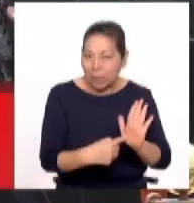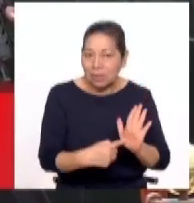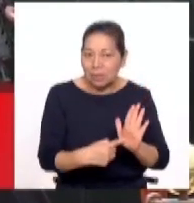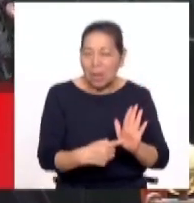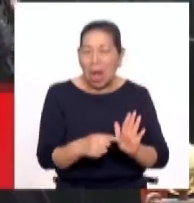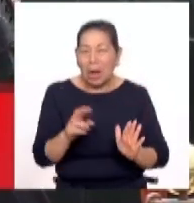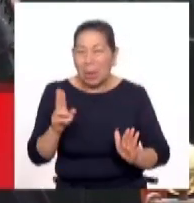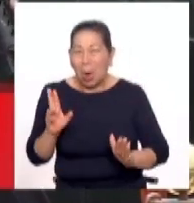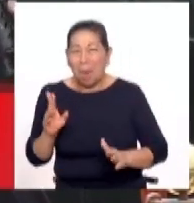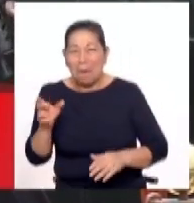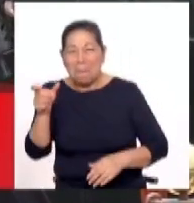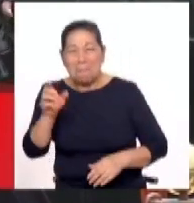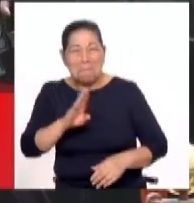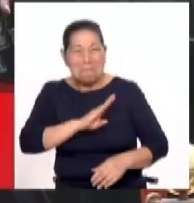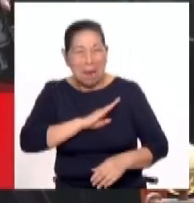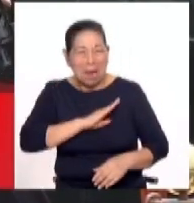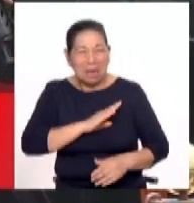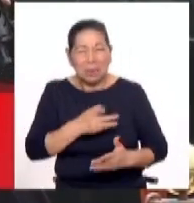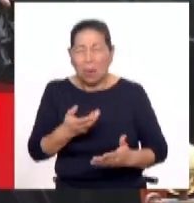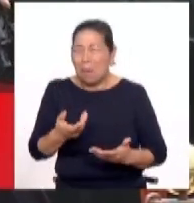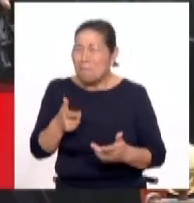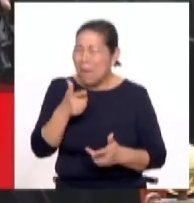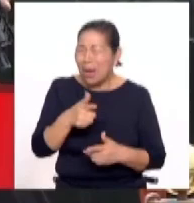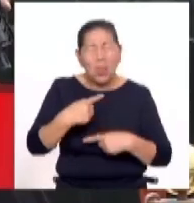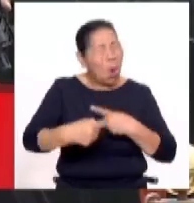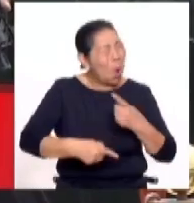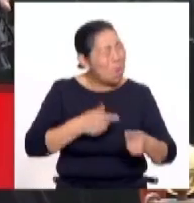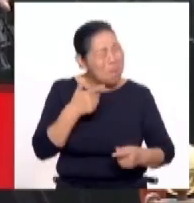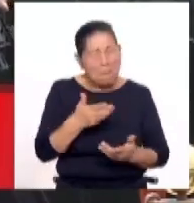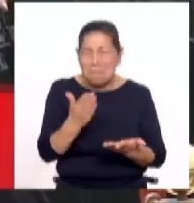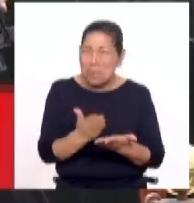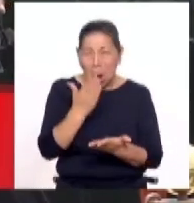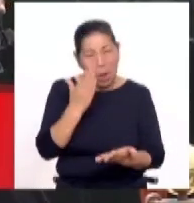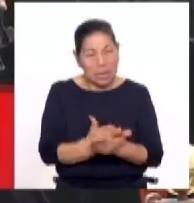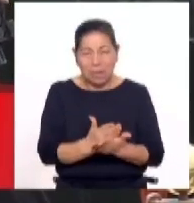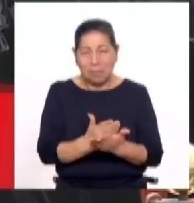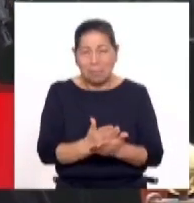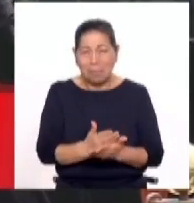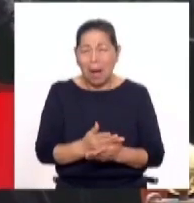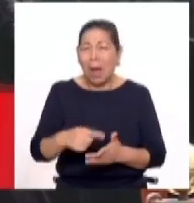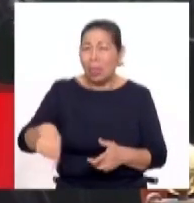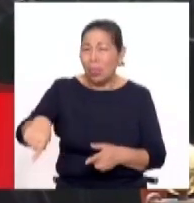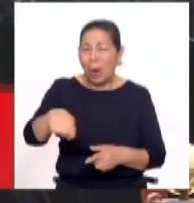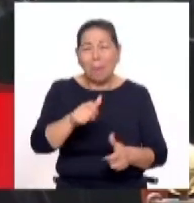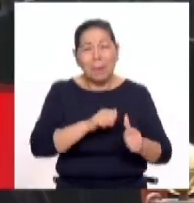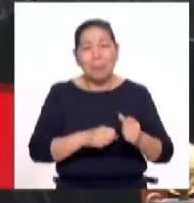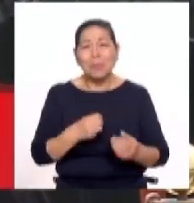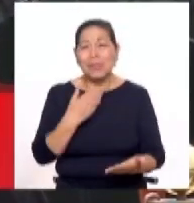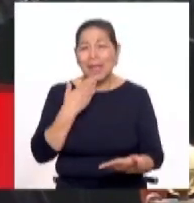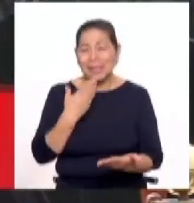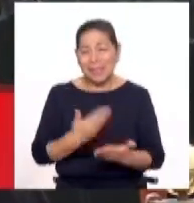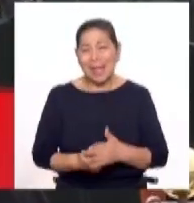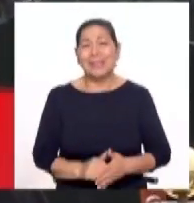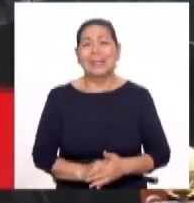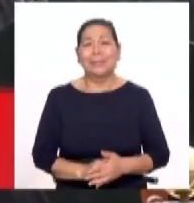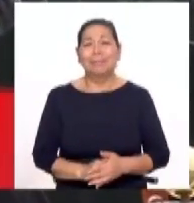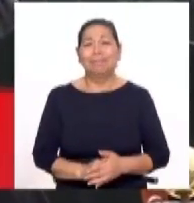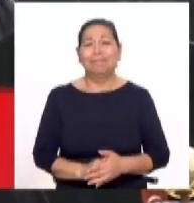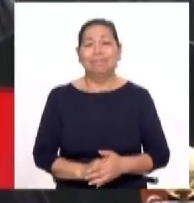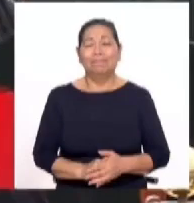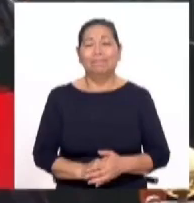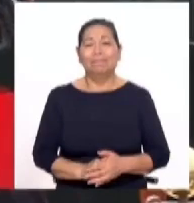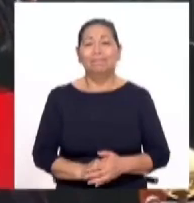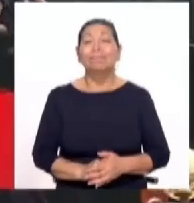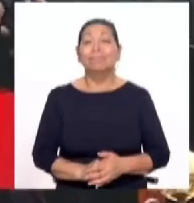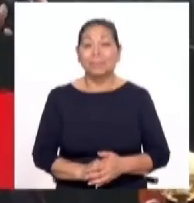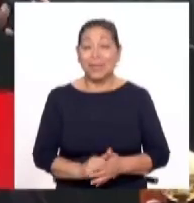los delincuentes que desangran todos los días a nuestro pueblo. Muchas gracias.